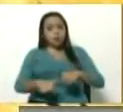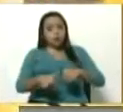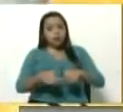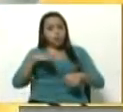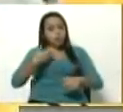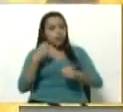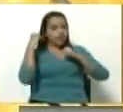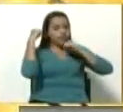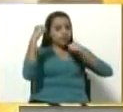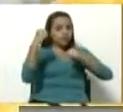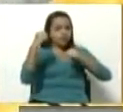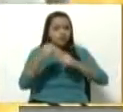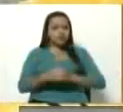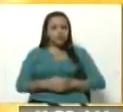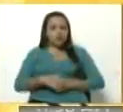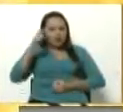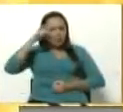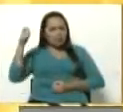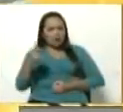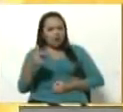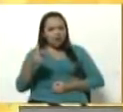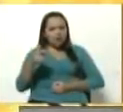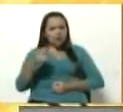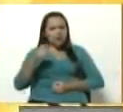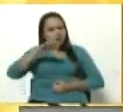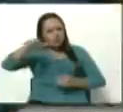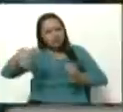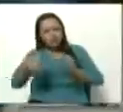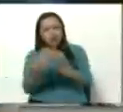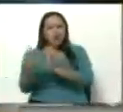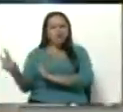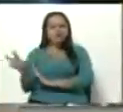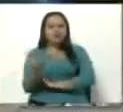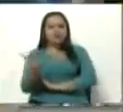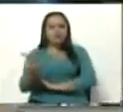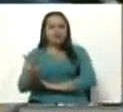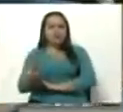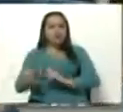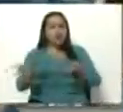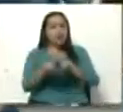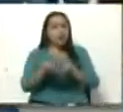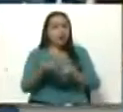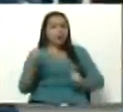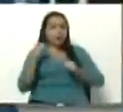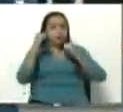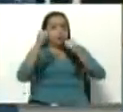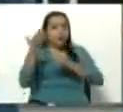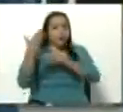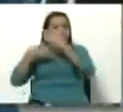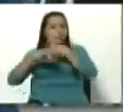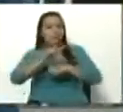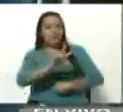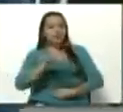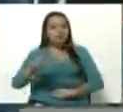en victoria, no solo en Guárico, sino a nivel nacional, como salimos el 21 de noviembre.